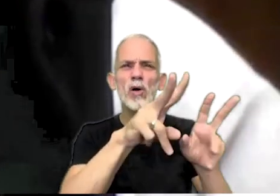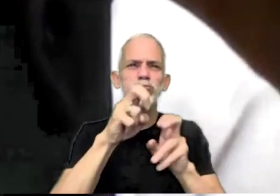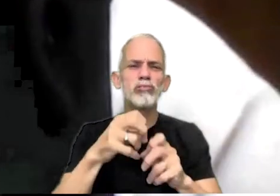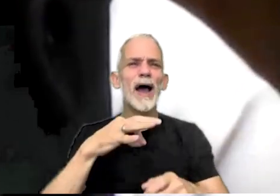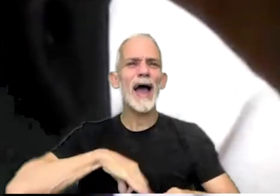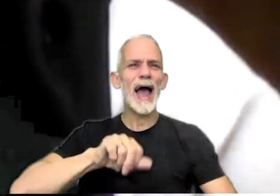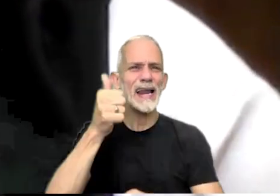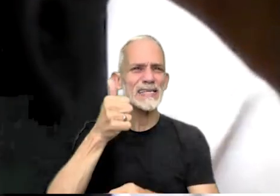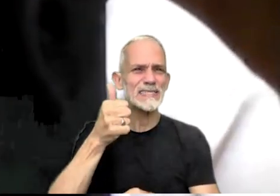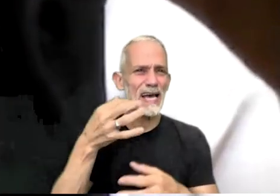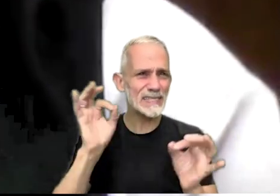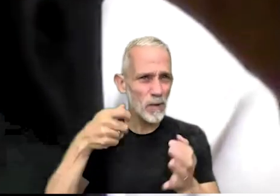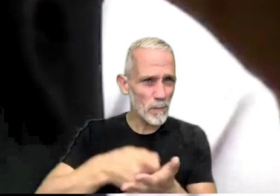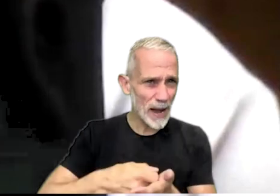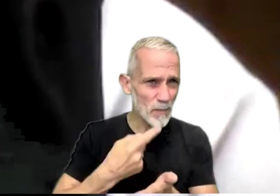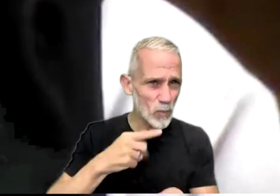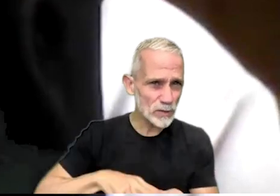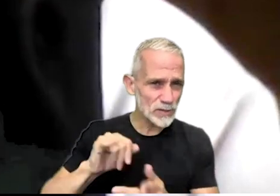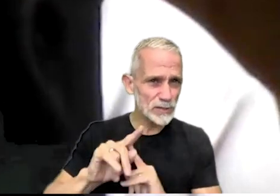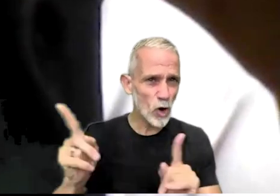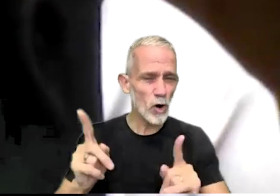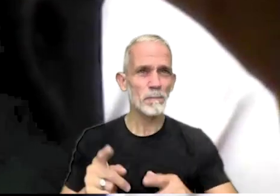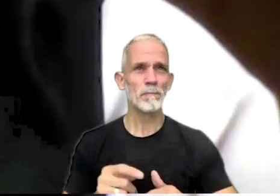obtenida estaría exenta? ¿Exenta?